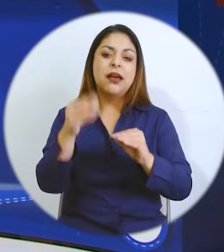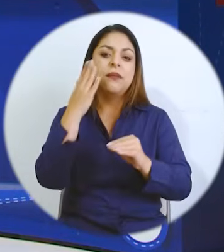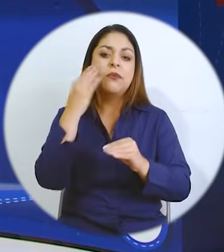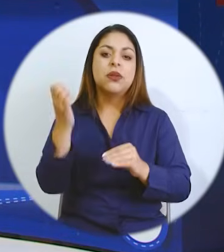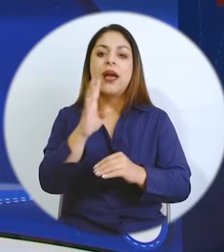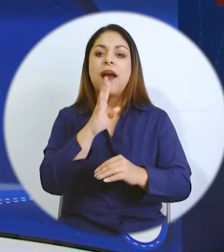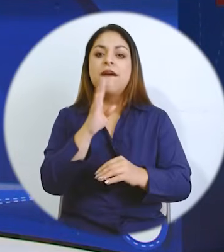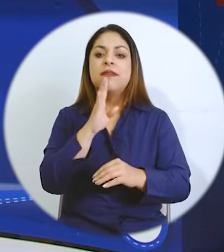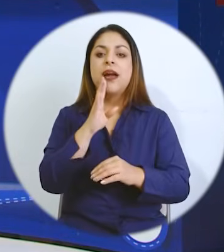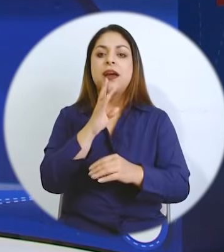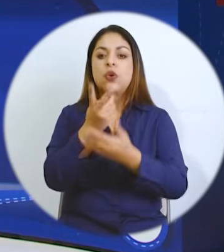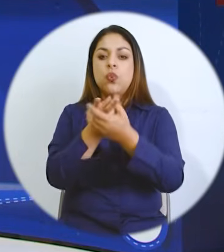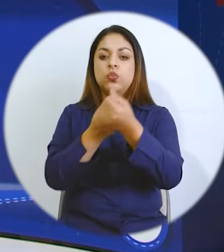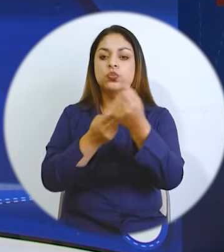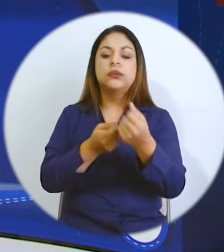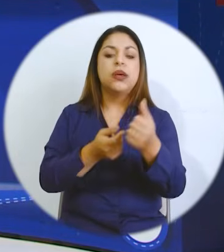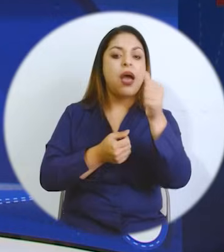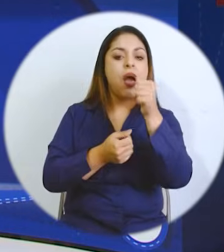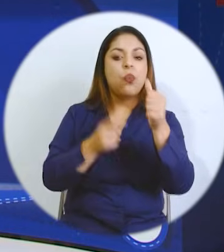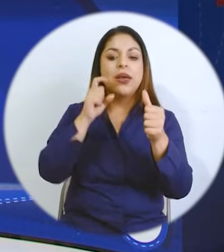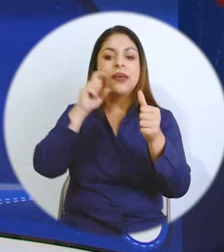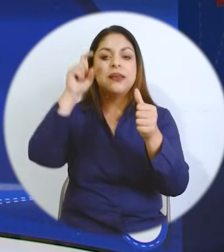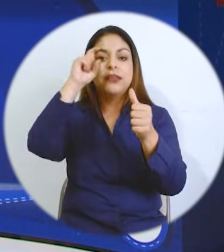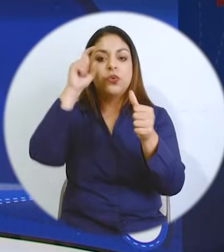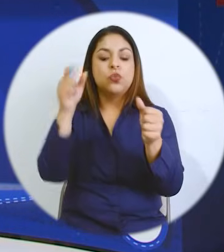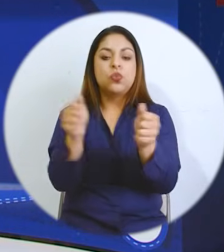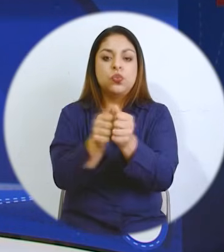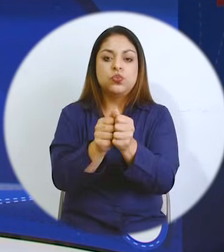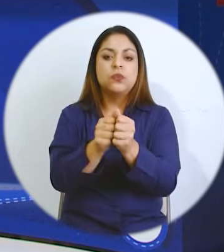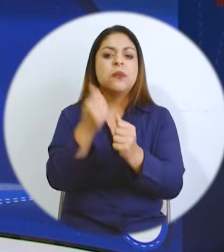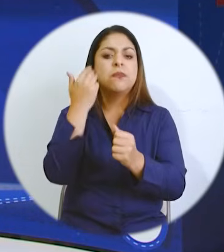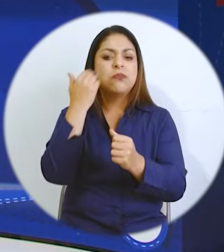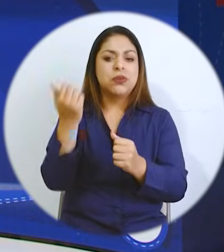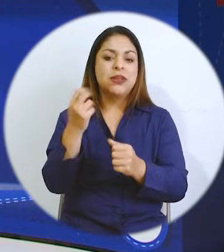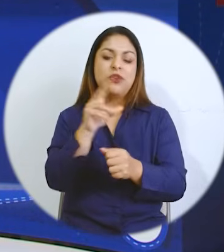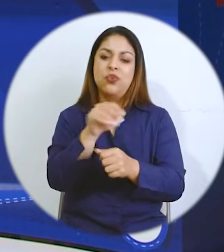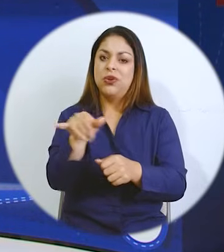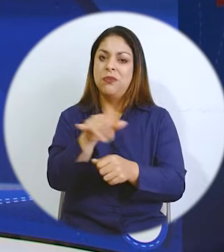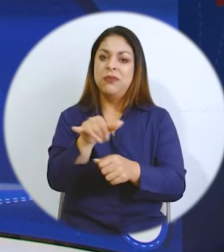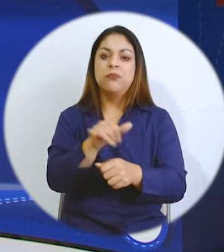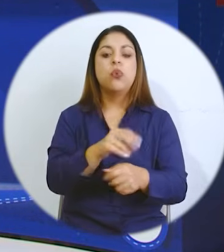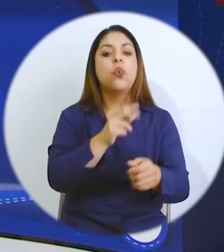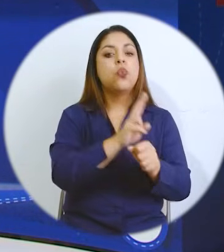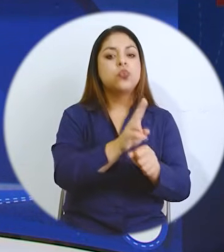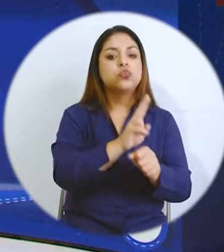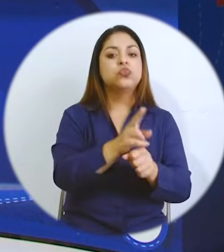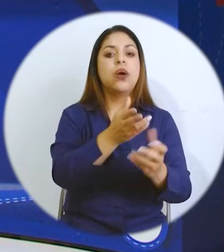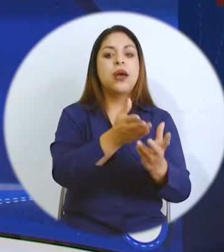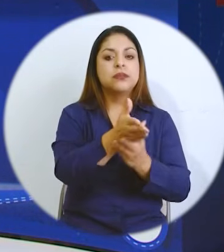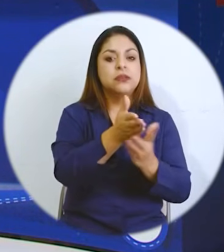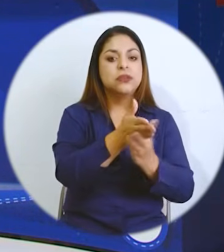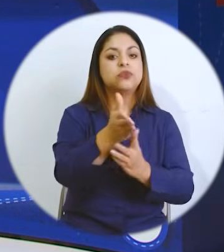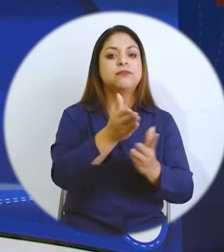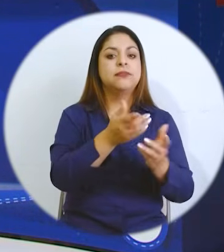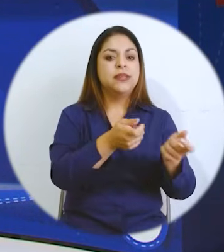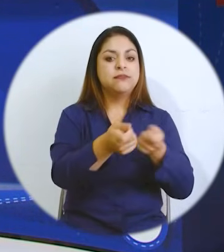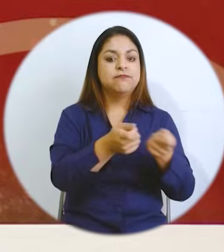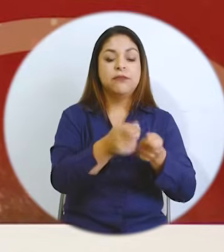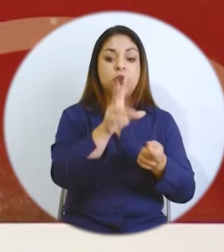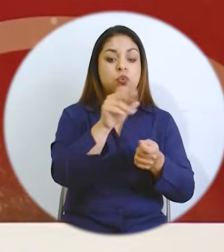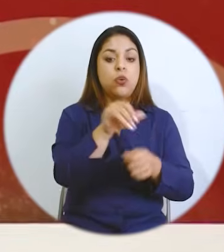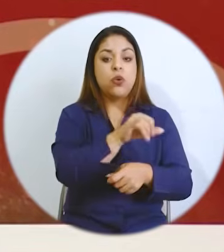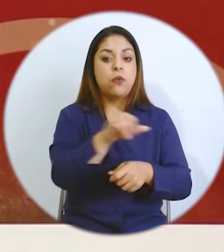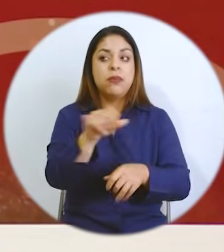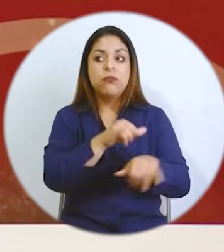importante hablar de agua y género a la par, ¿verdad? Y hay que entender que el agua no se vive igual, lo que es su uso, el acceso y la gestión no se vive igual para todas